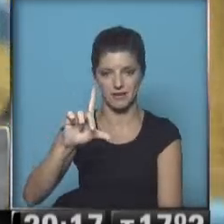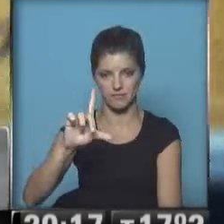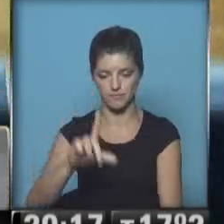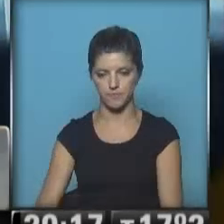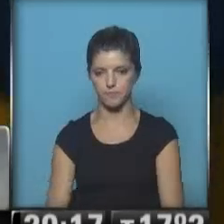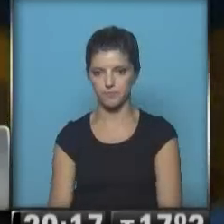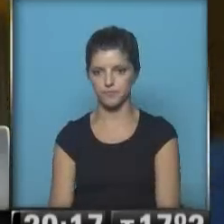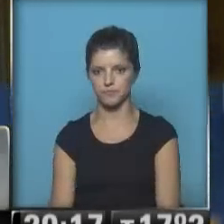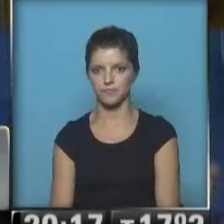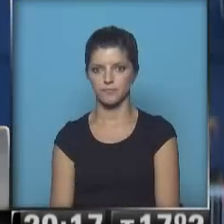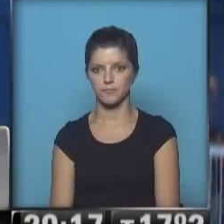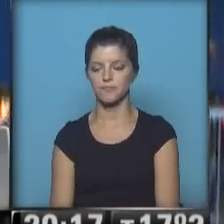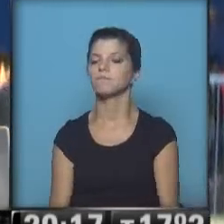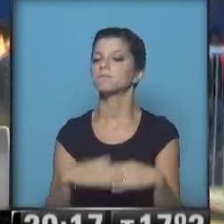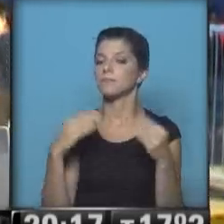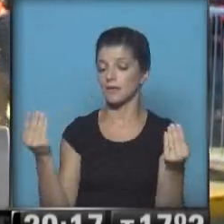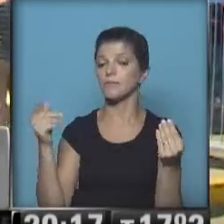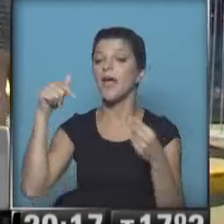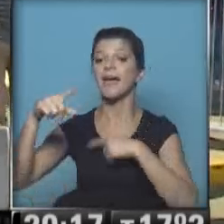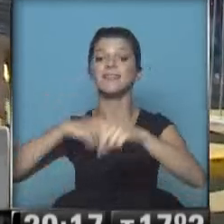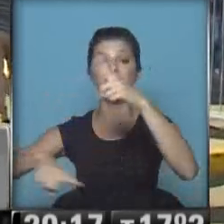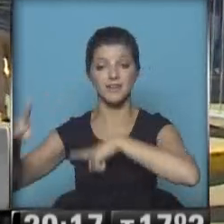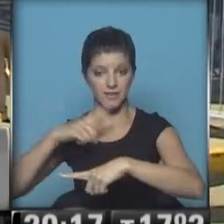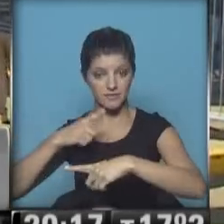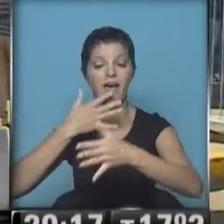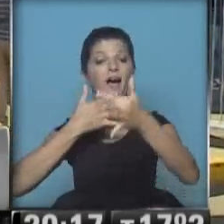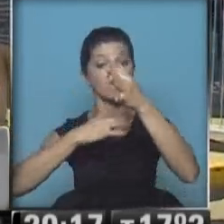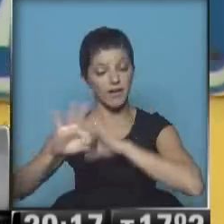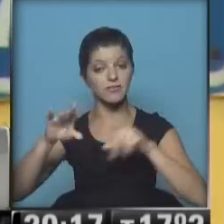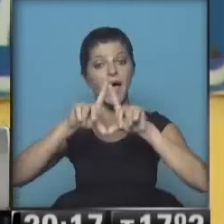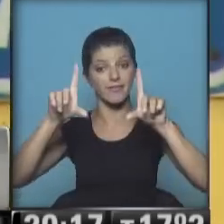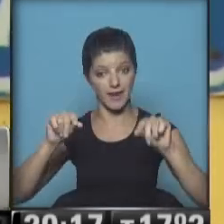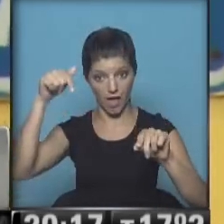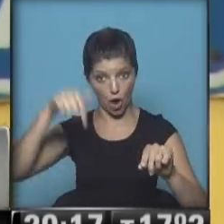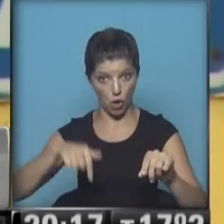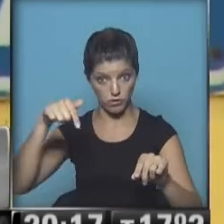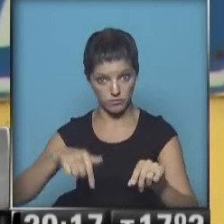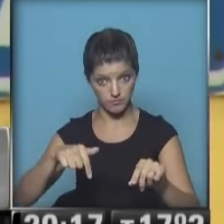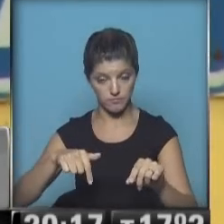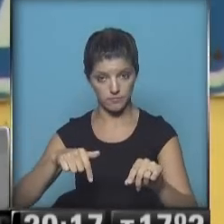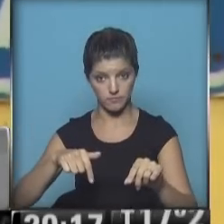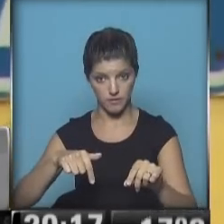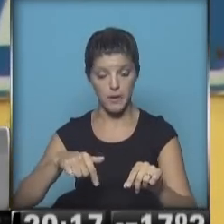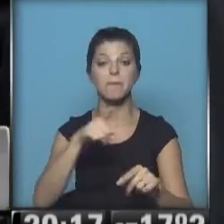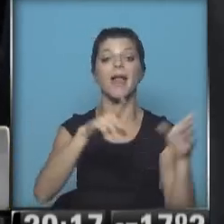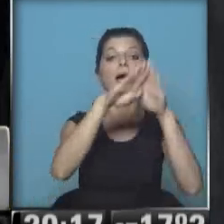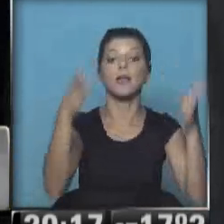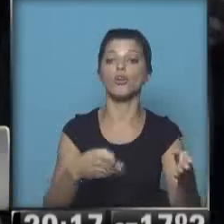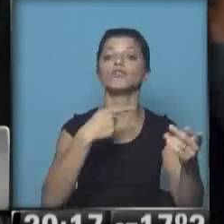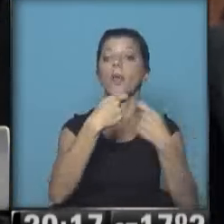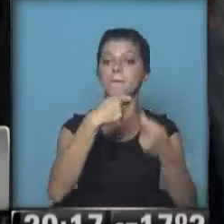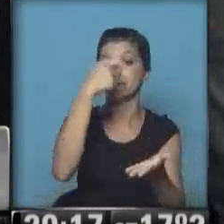Lo que está pasando es que esta dirigencia puso a la venta las entradas el día de hoy para los pagos fácil